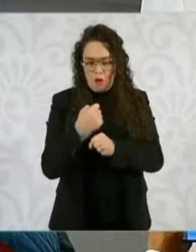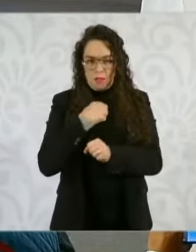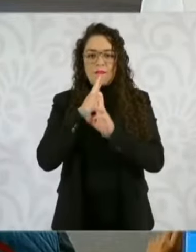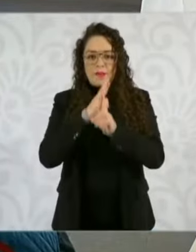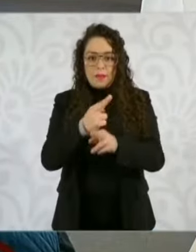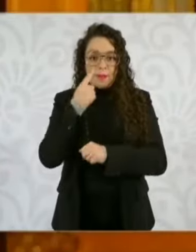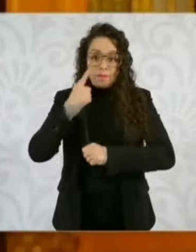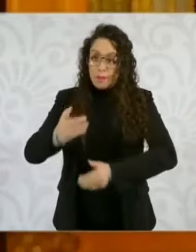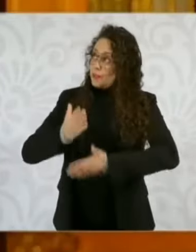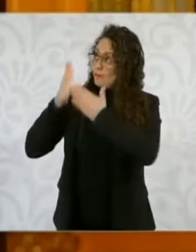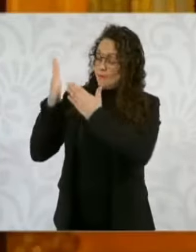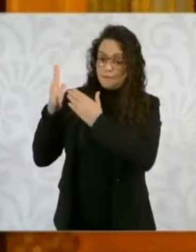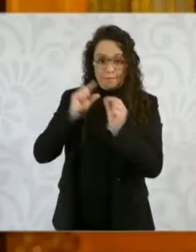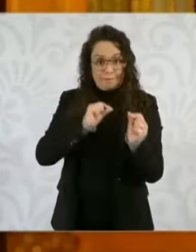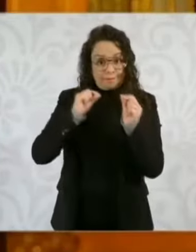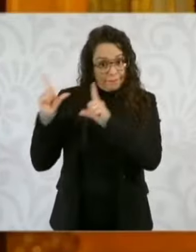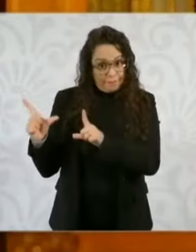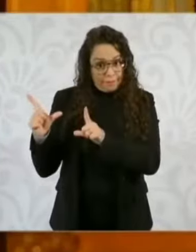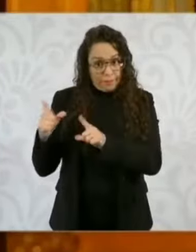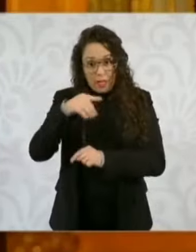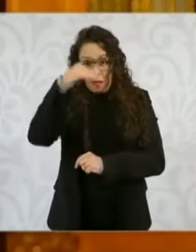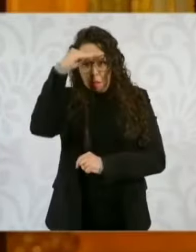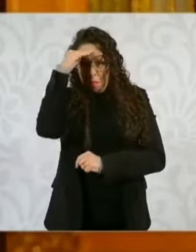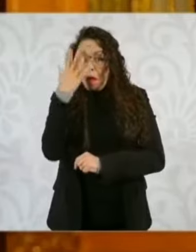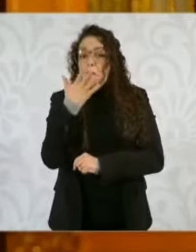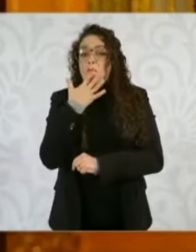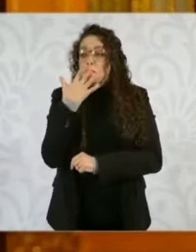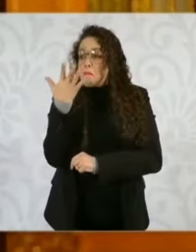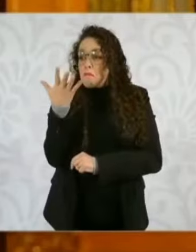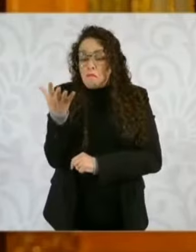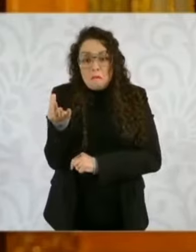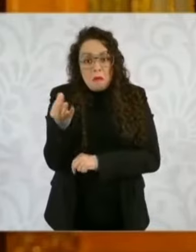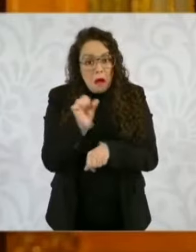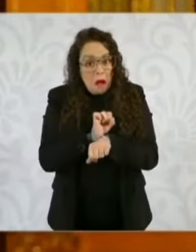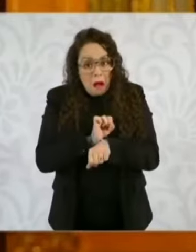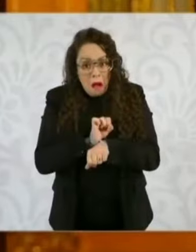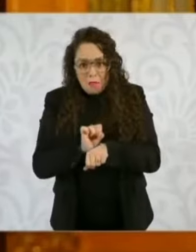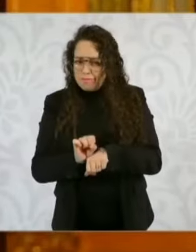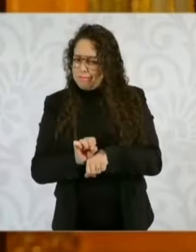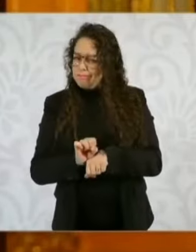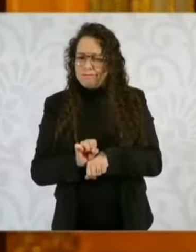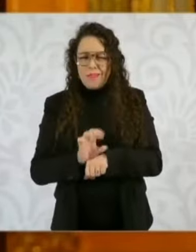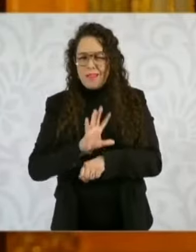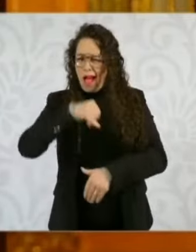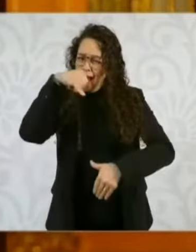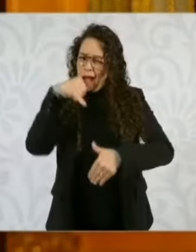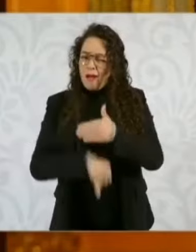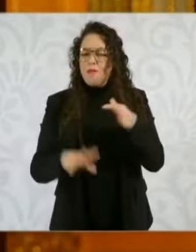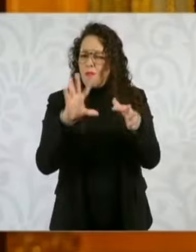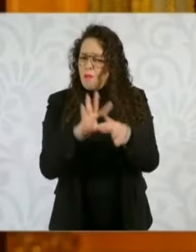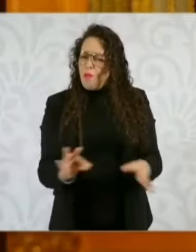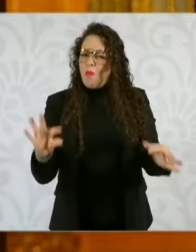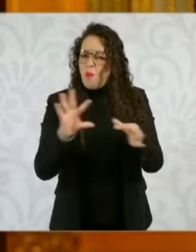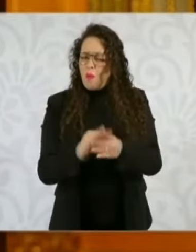no es menor, porque además de esto se ha hablado ya bastante,